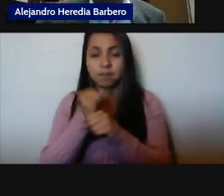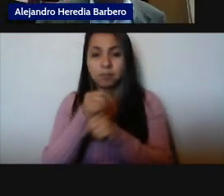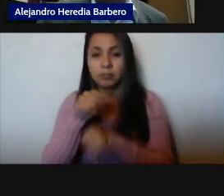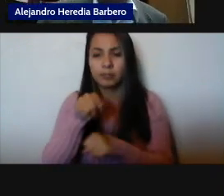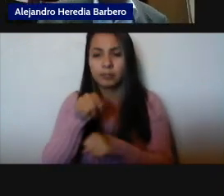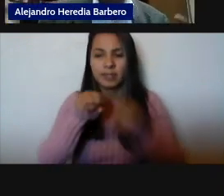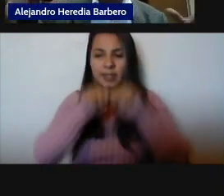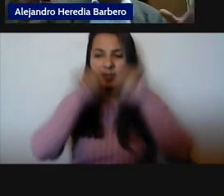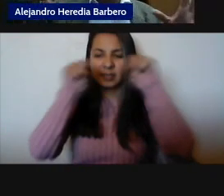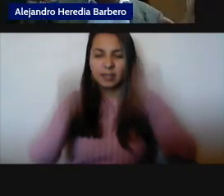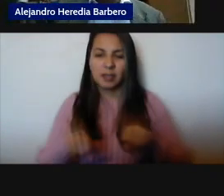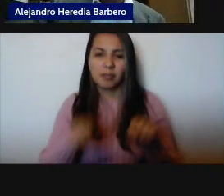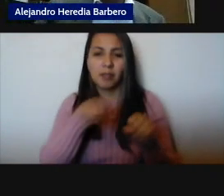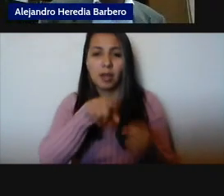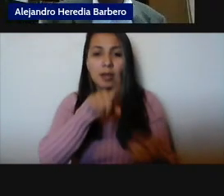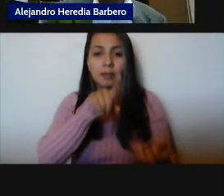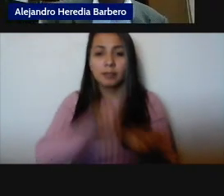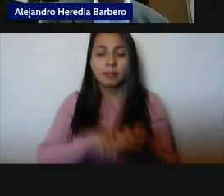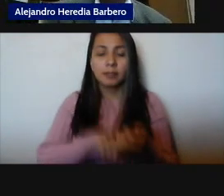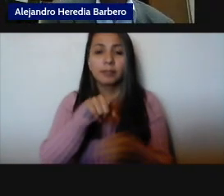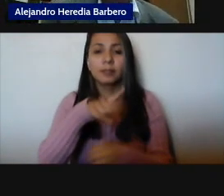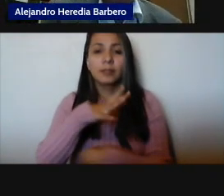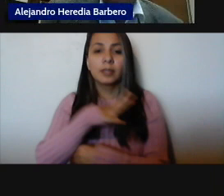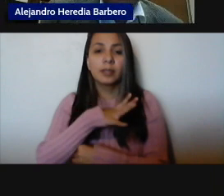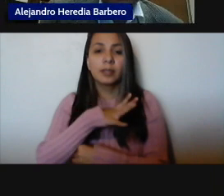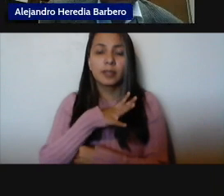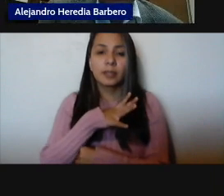Tienen un sistema tipo retorta,